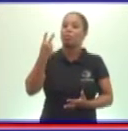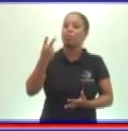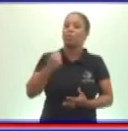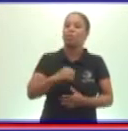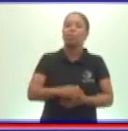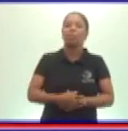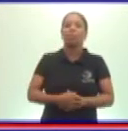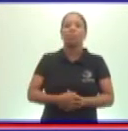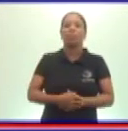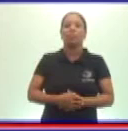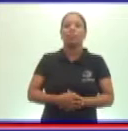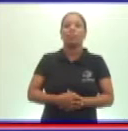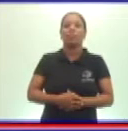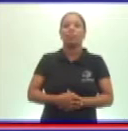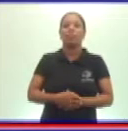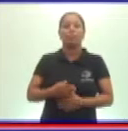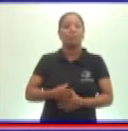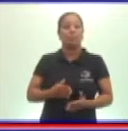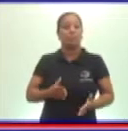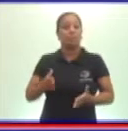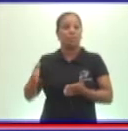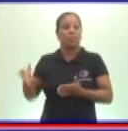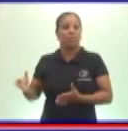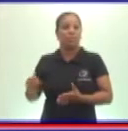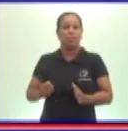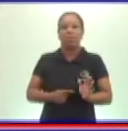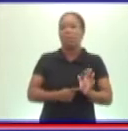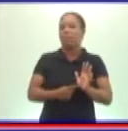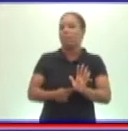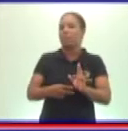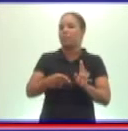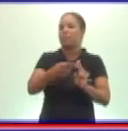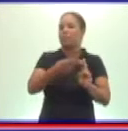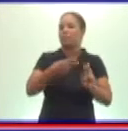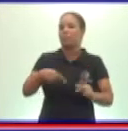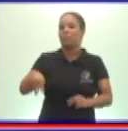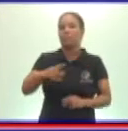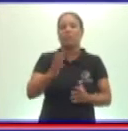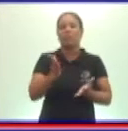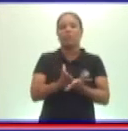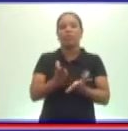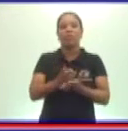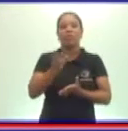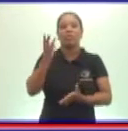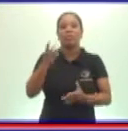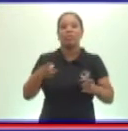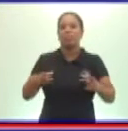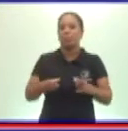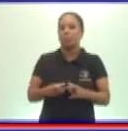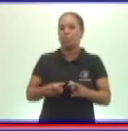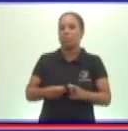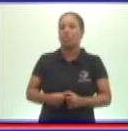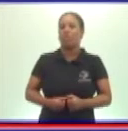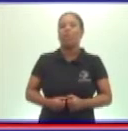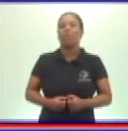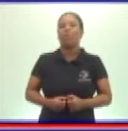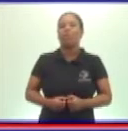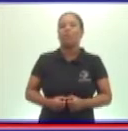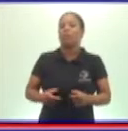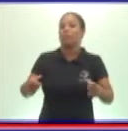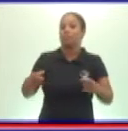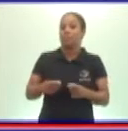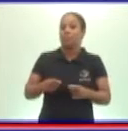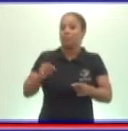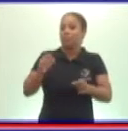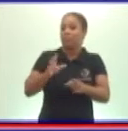se procede a presentar la asignatura. Ustedes van a estudiar 3 unidades cuya unidad introductoria, tal y